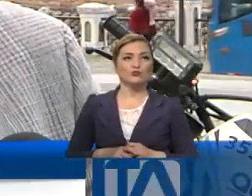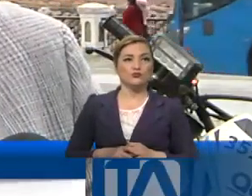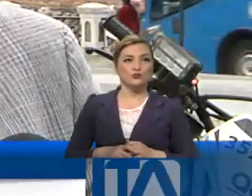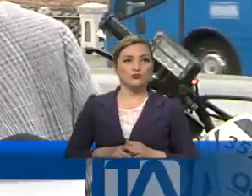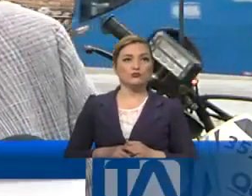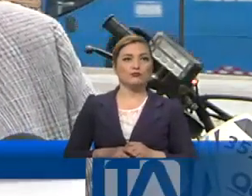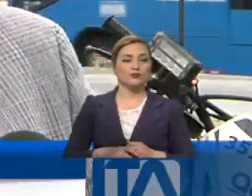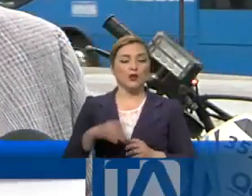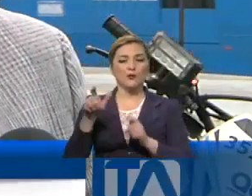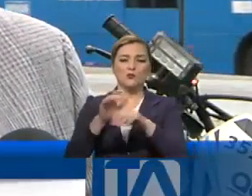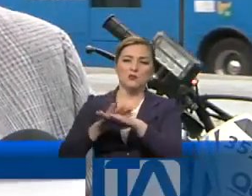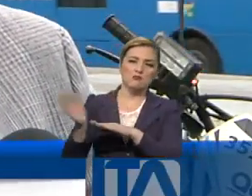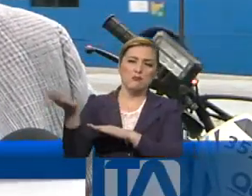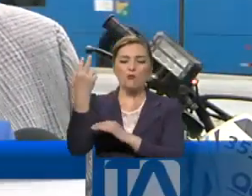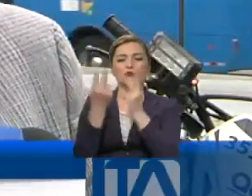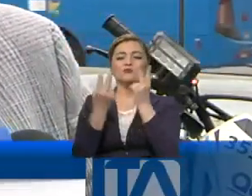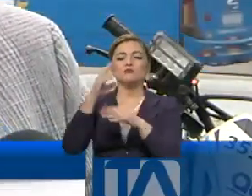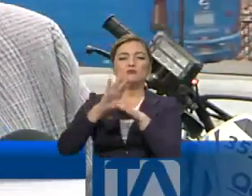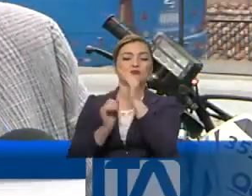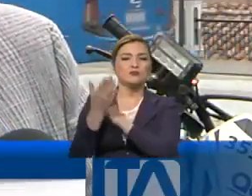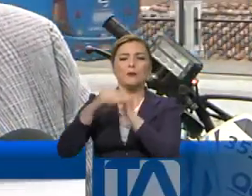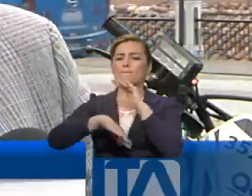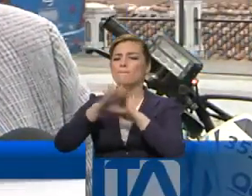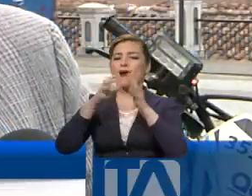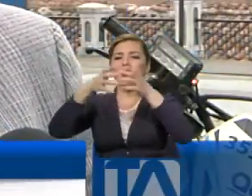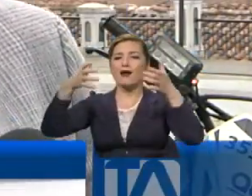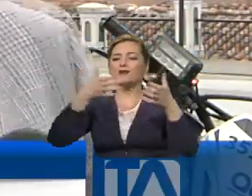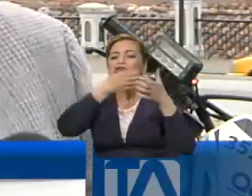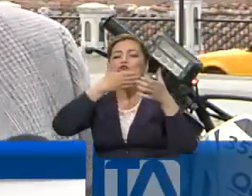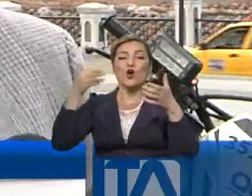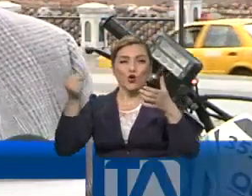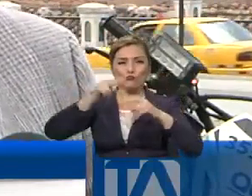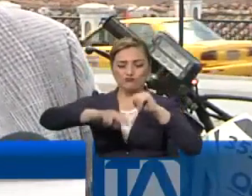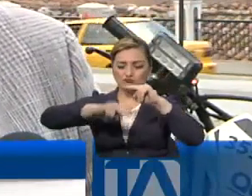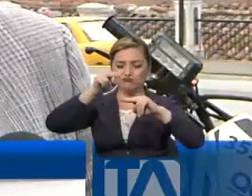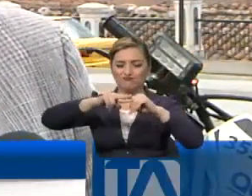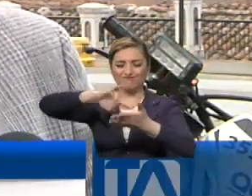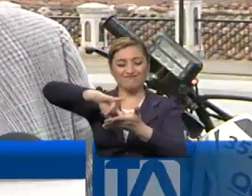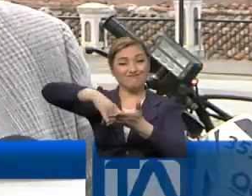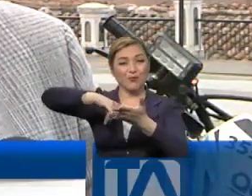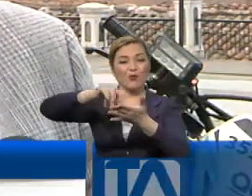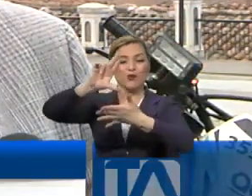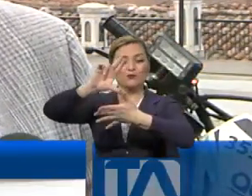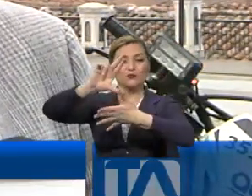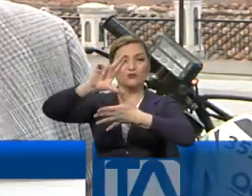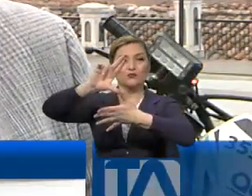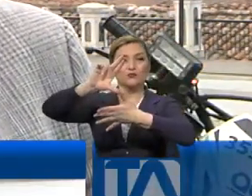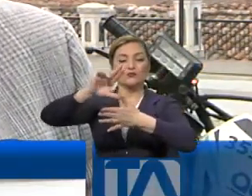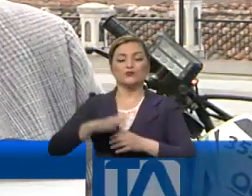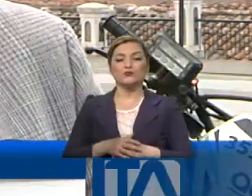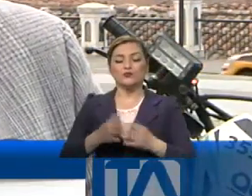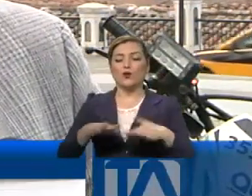visitar el casco colonial, el centro histórico más grande y mejor conservado de Latinoamérica. Estas